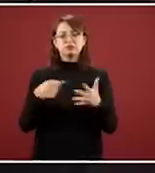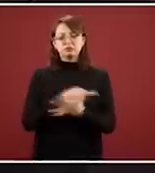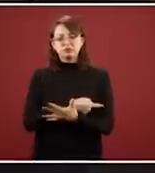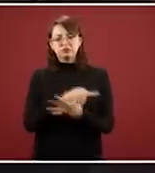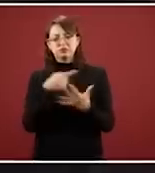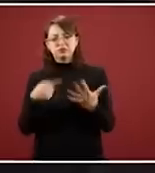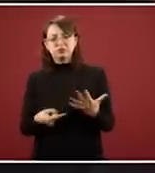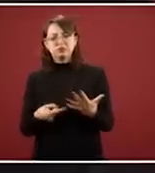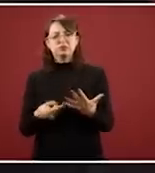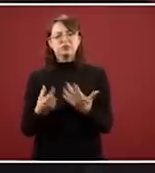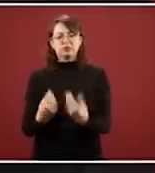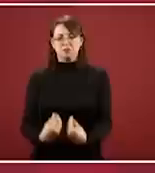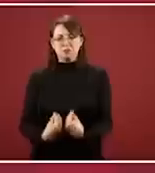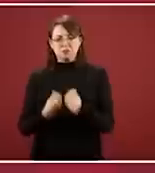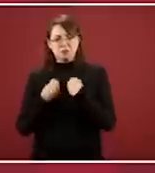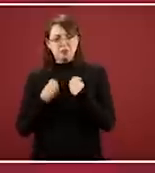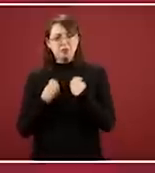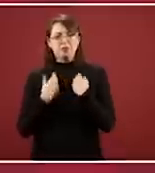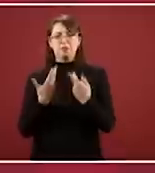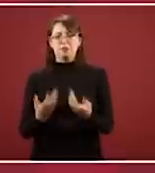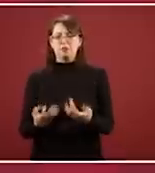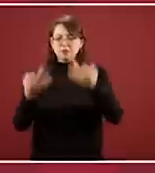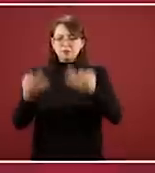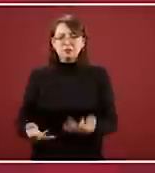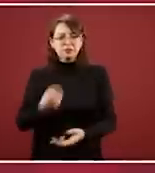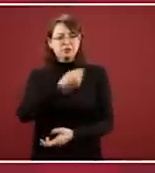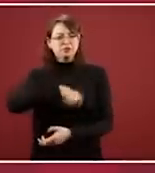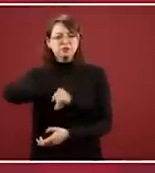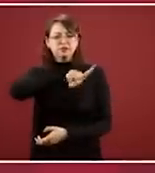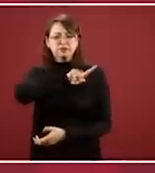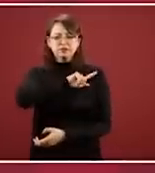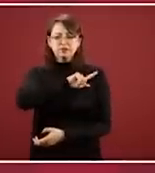opciones de vida sana,